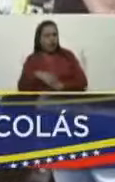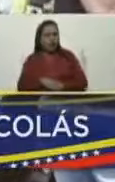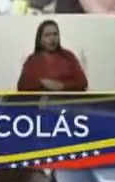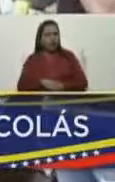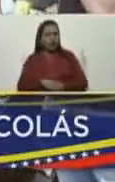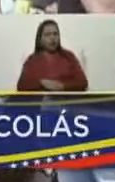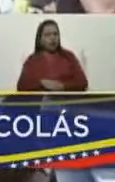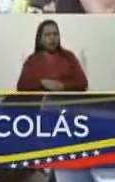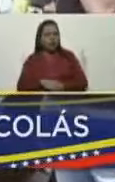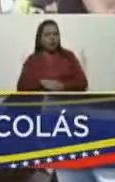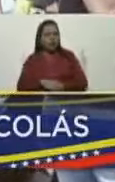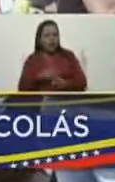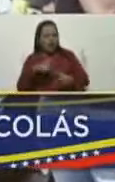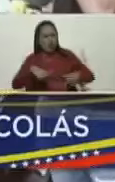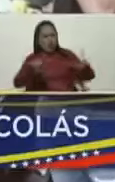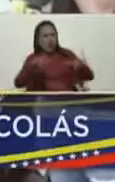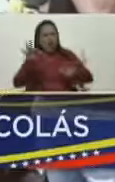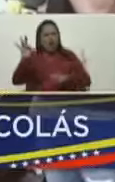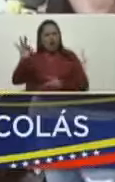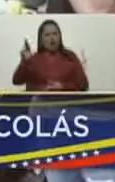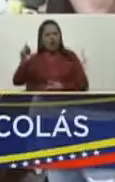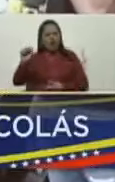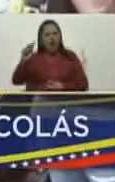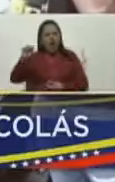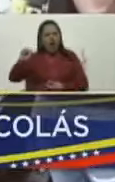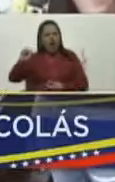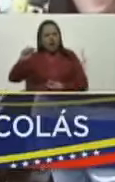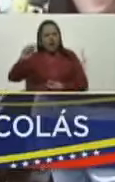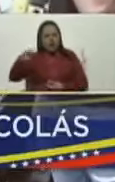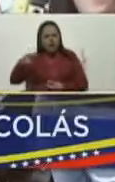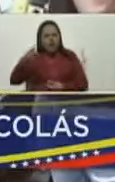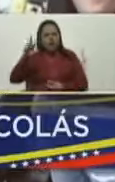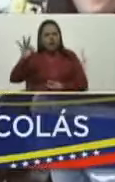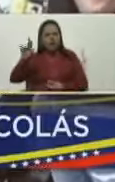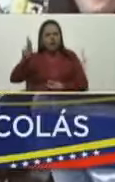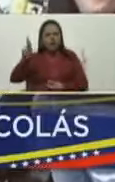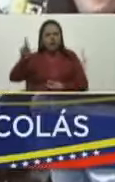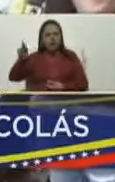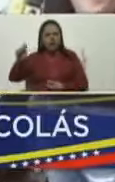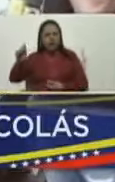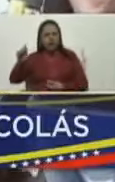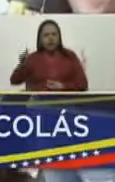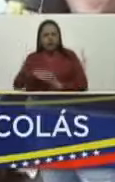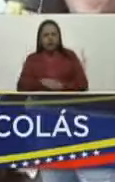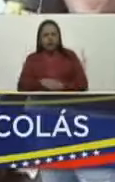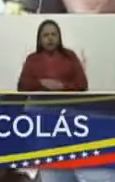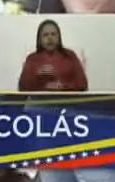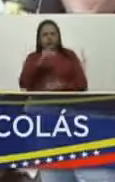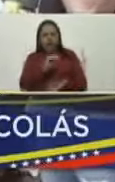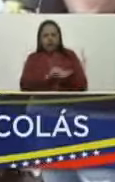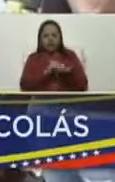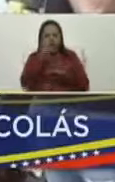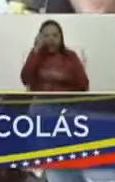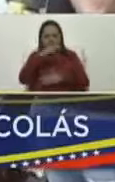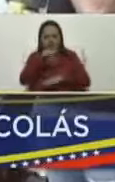En Frankfurt, ¿te acuerdas, Cilia? Una bicicleta que alquilamos una vez allá, un viaje que nos mandó la Asamblea